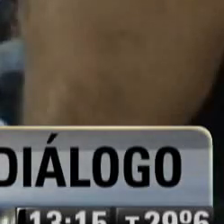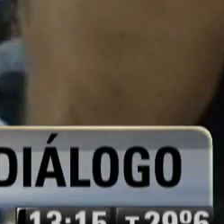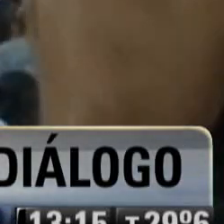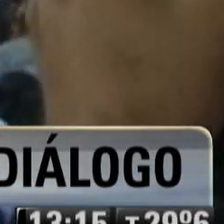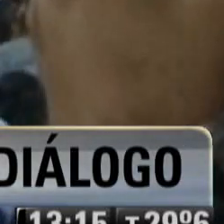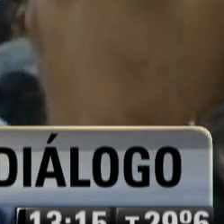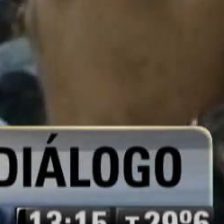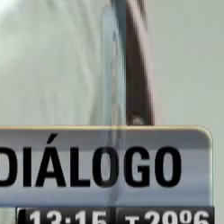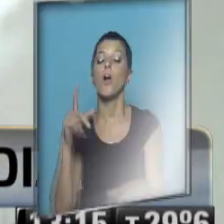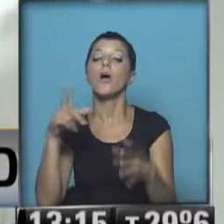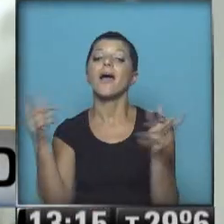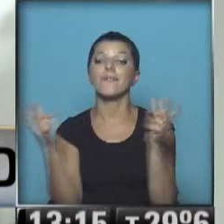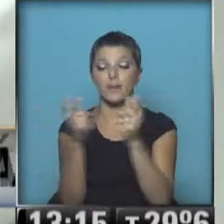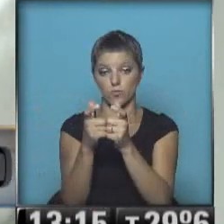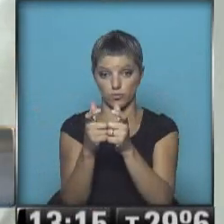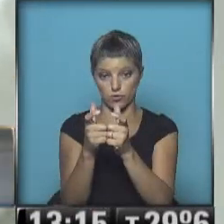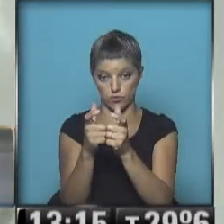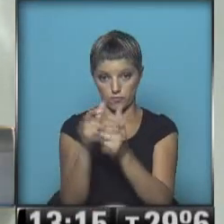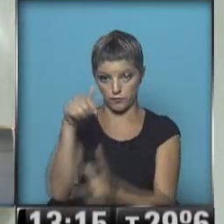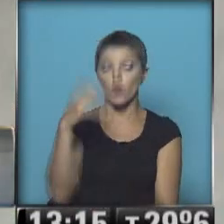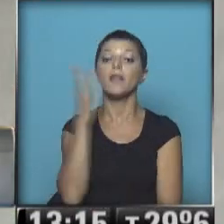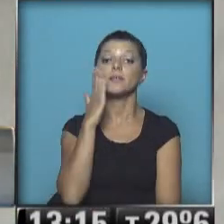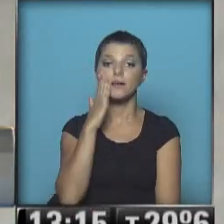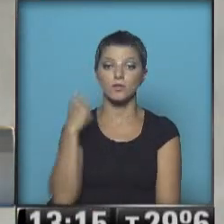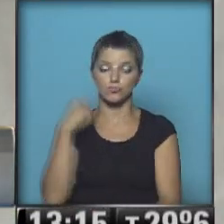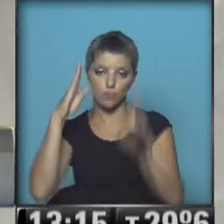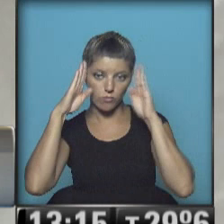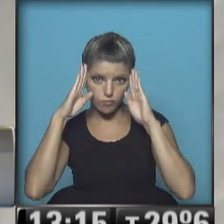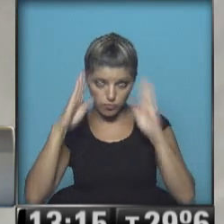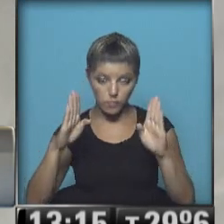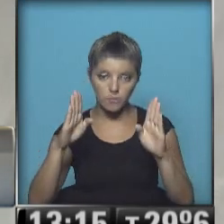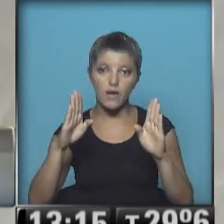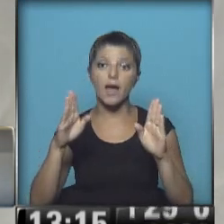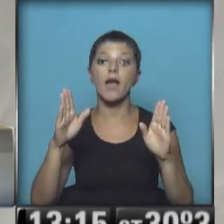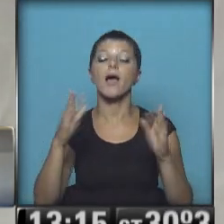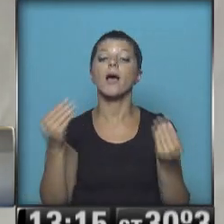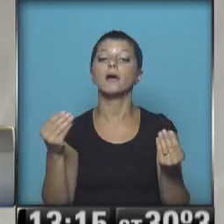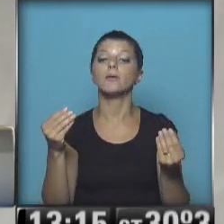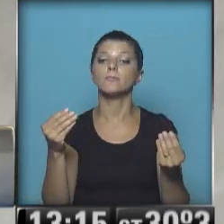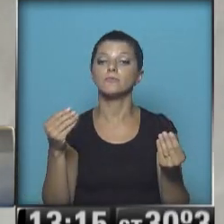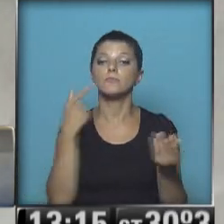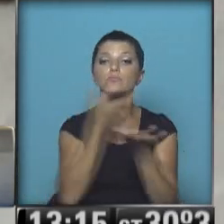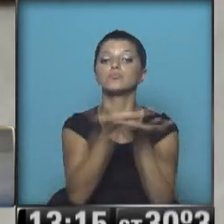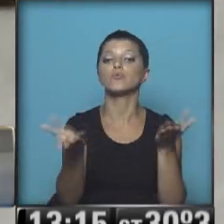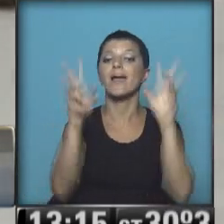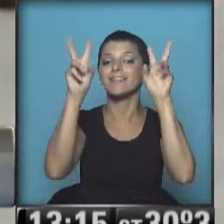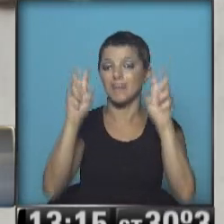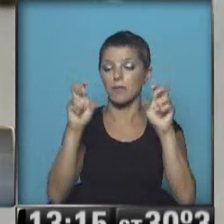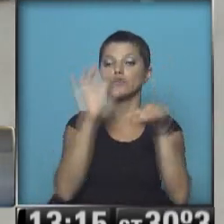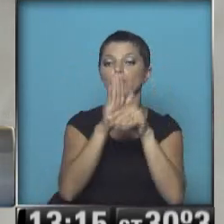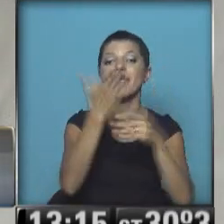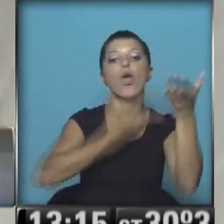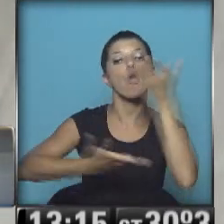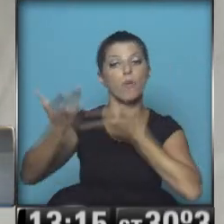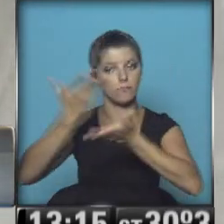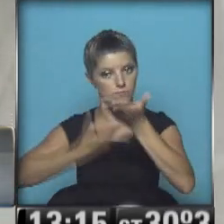una buena parte de la reunión de la tarde la dedicamos también a pasar revista a temas de cooperación